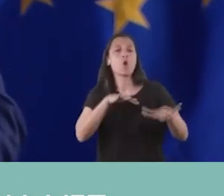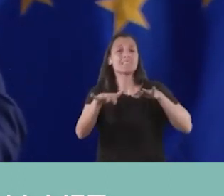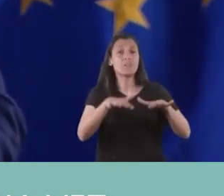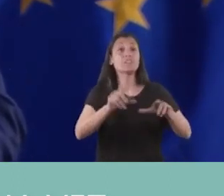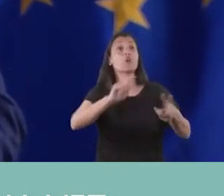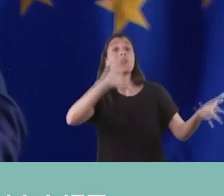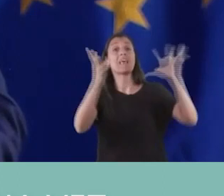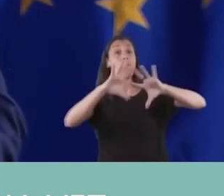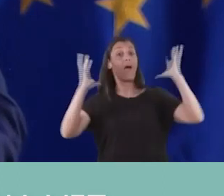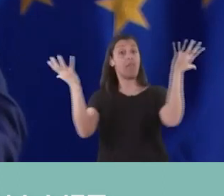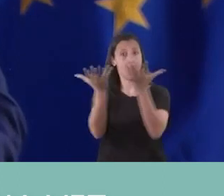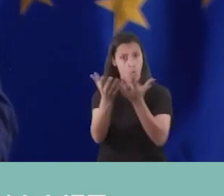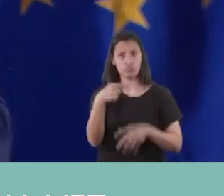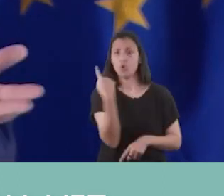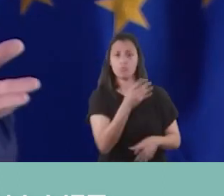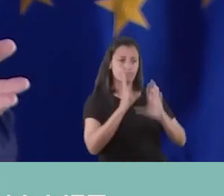mundo.